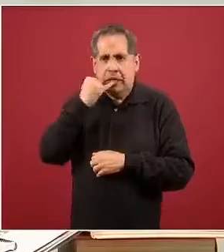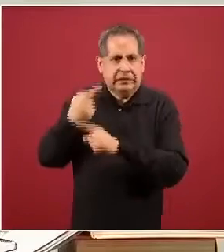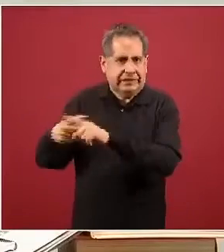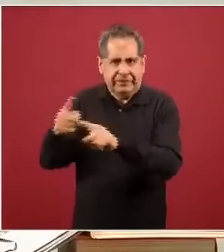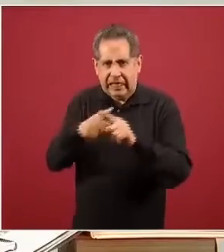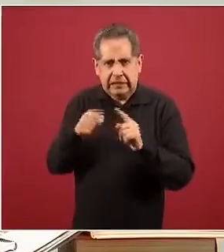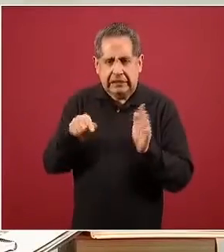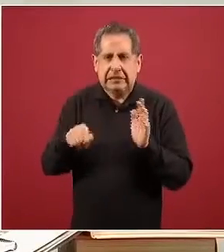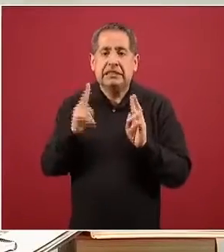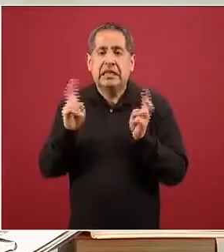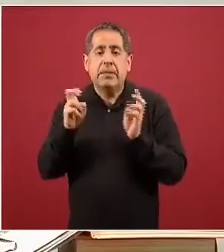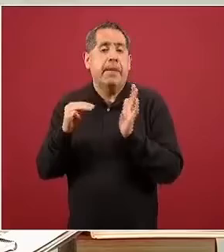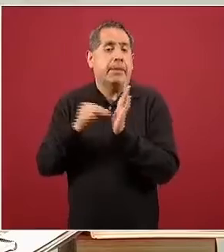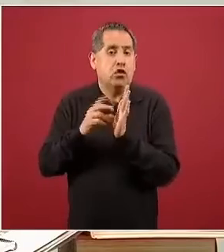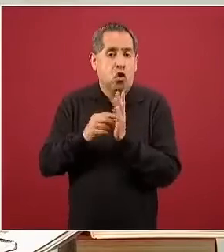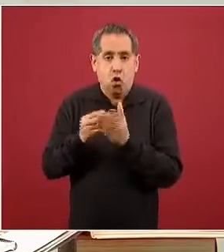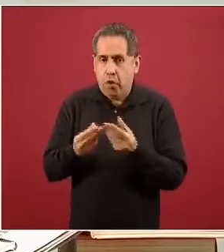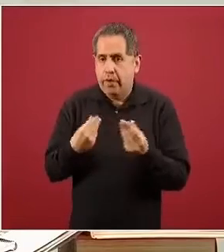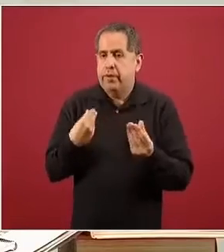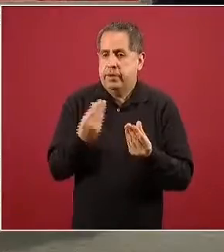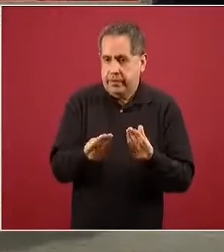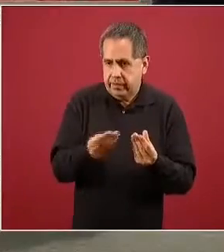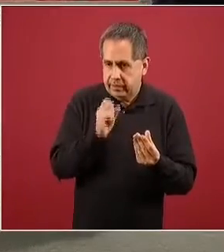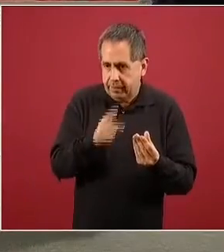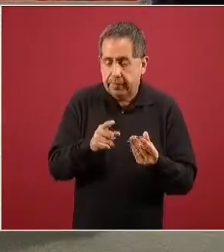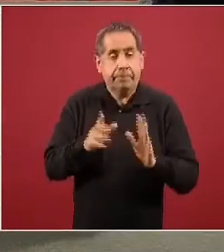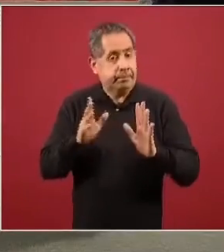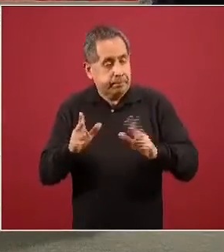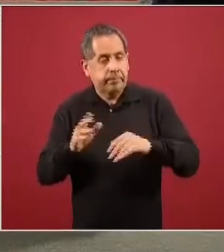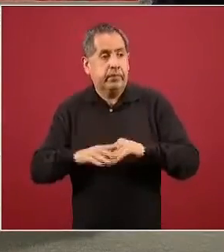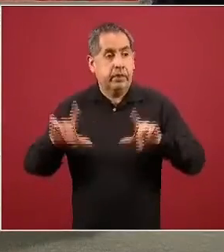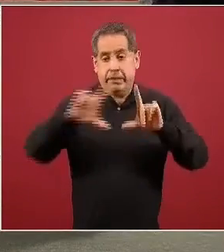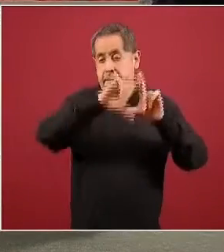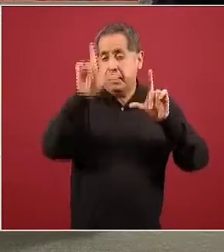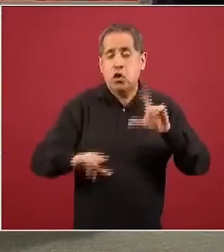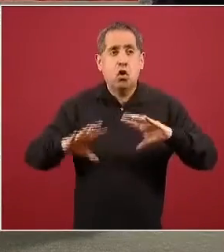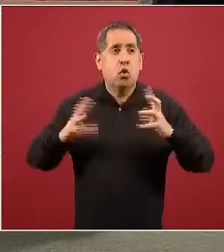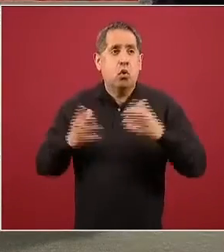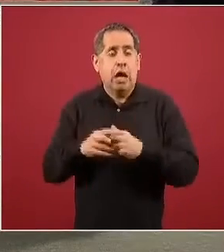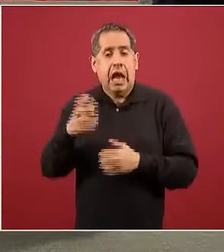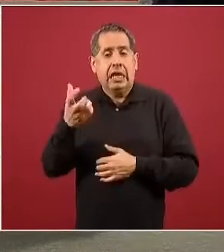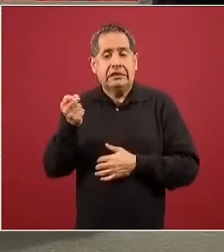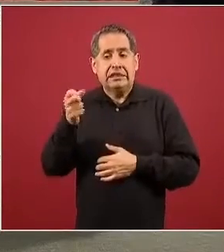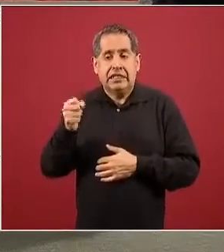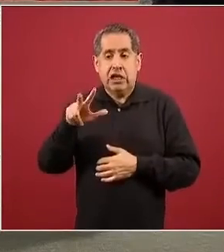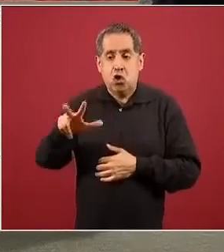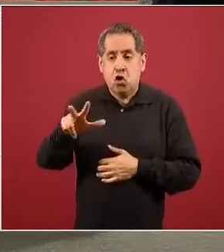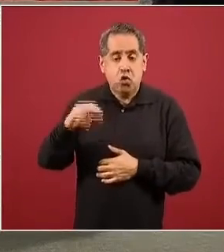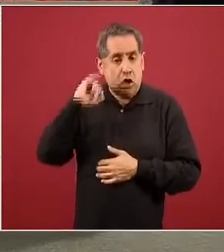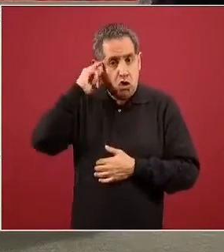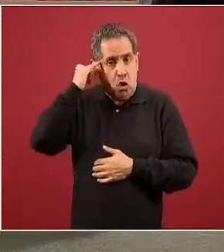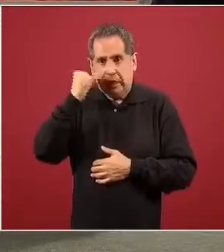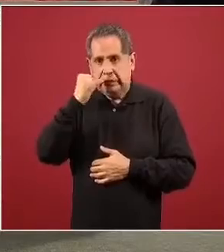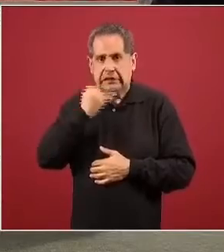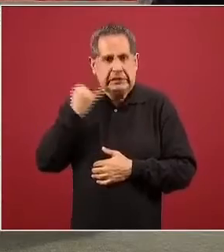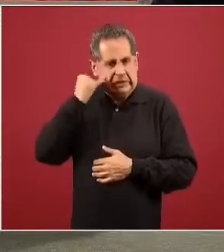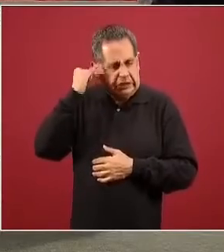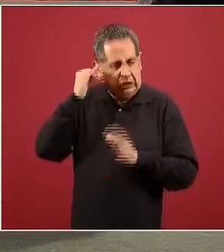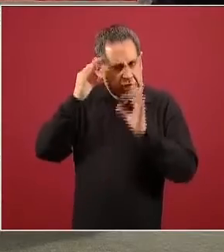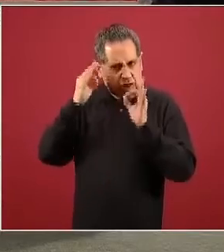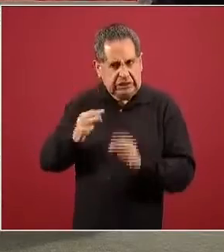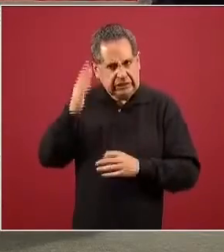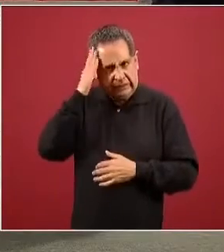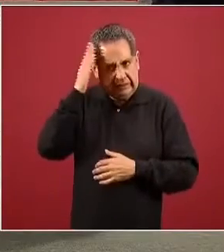idiomáticas. Y aunque en el país tenemos alrededor de 68 lenguas básicas y bueno,